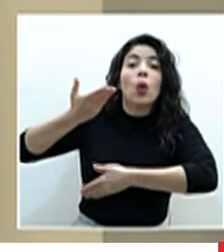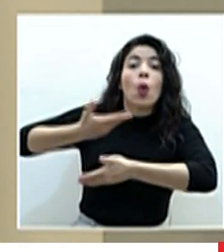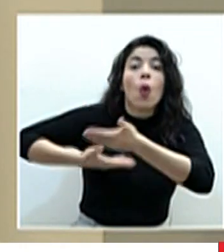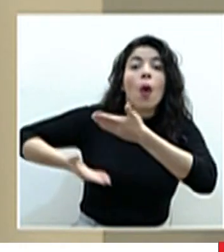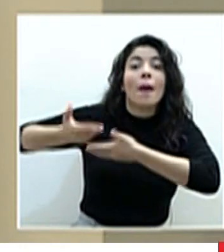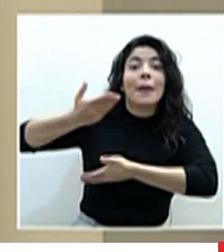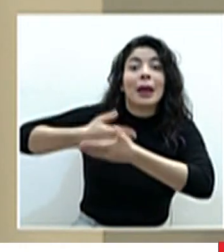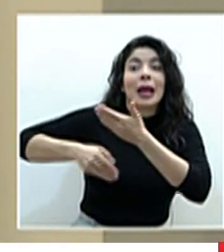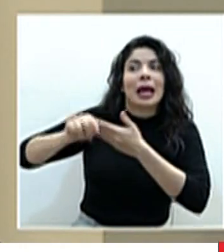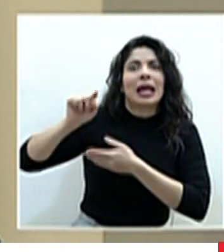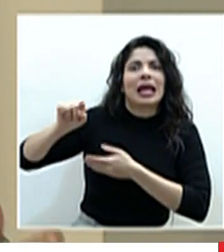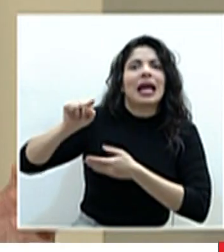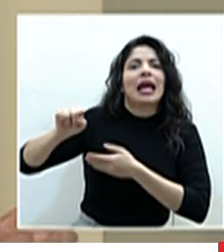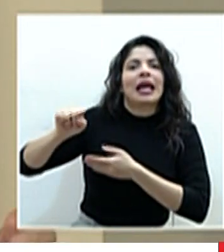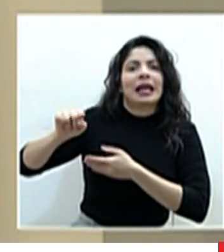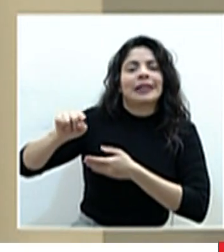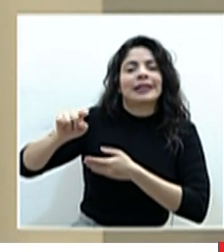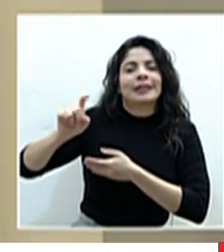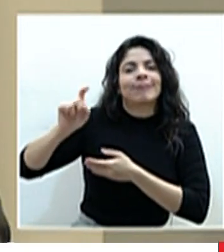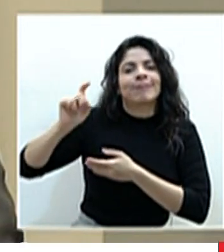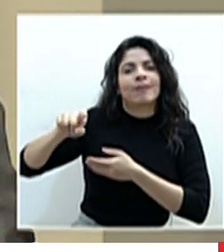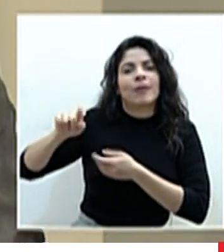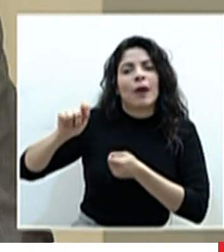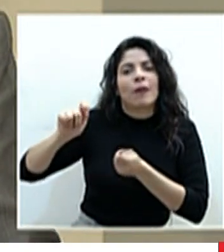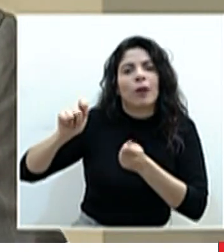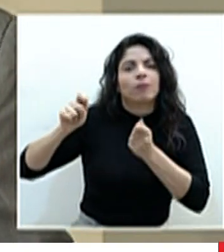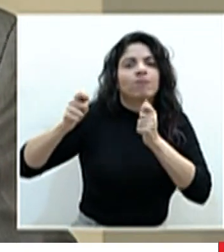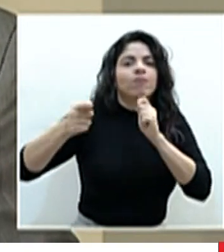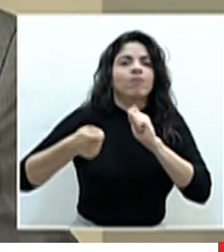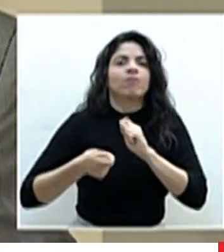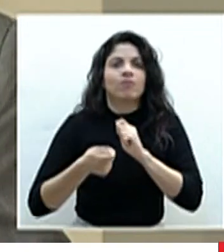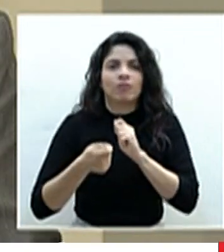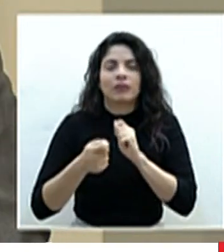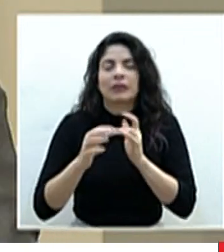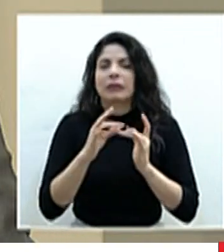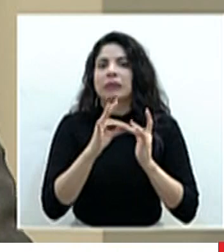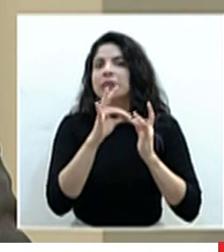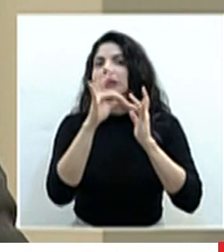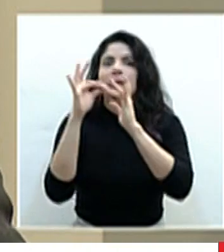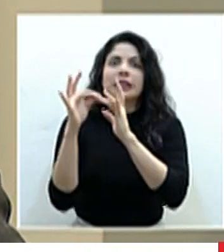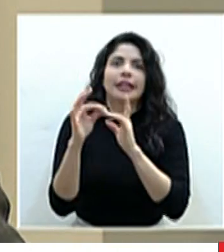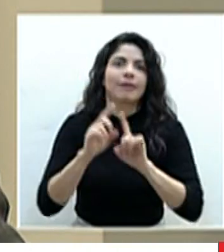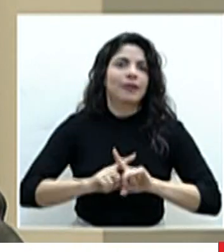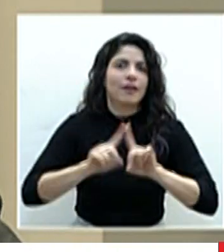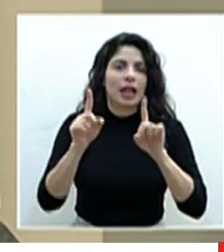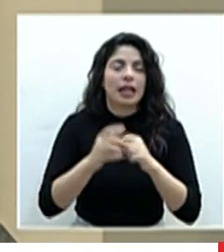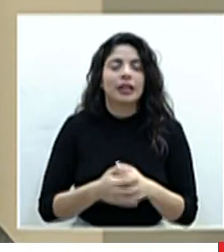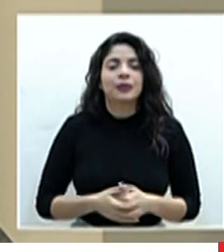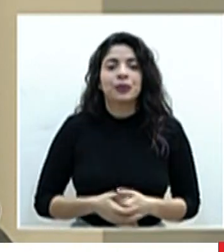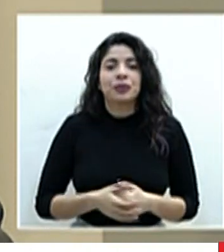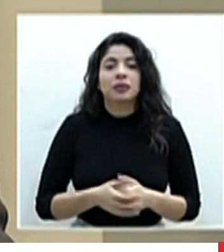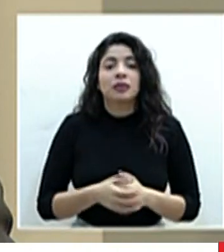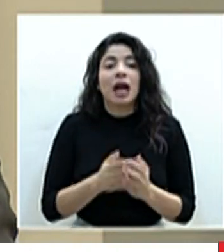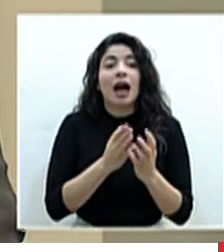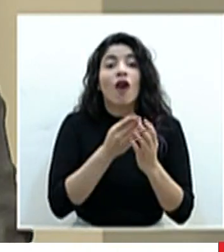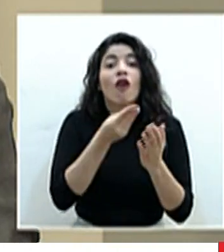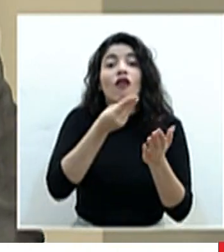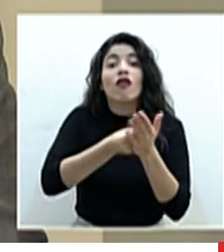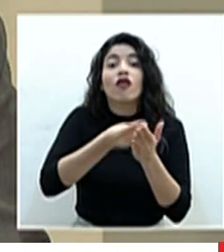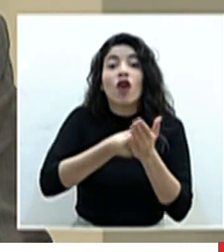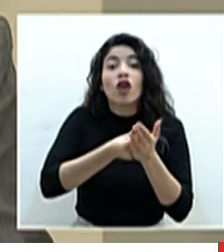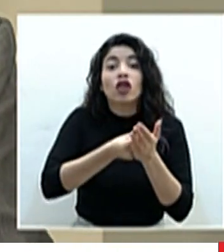ha tenido que migrar hacia una condición sumamente particular. El acceso a fondos